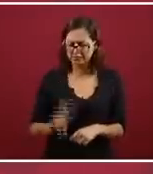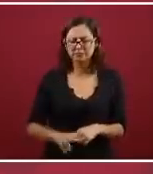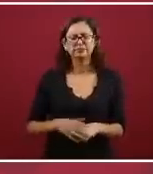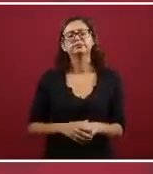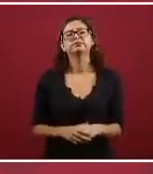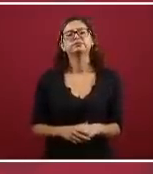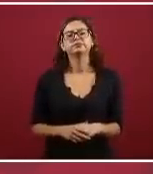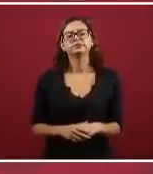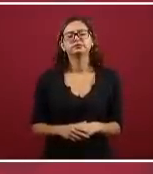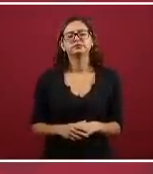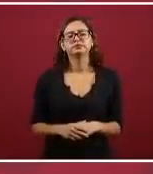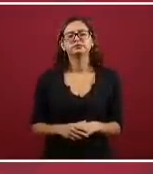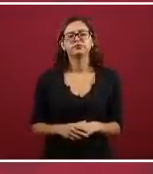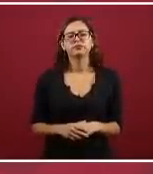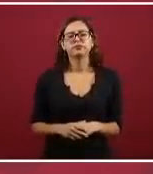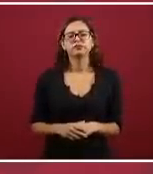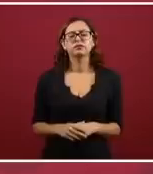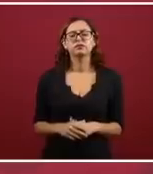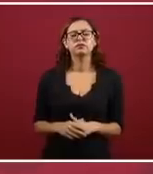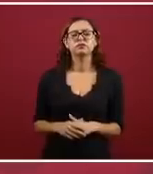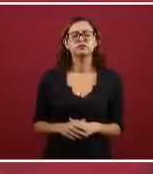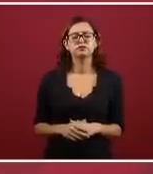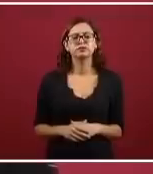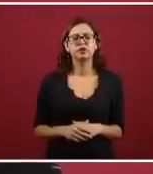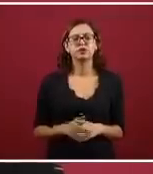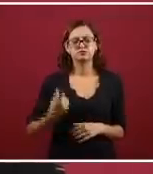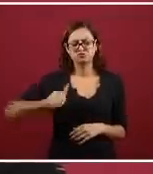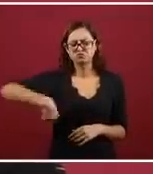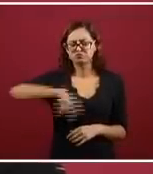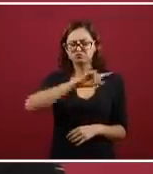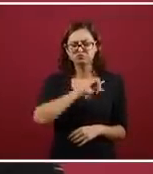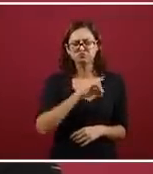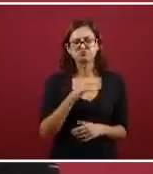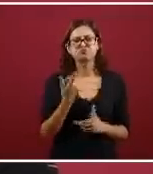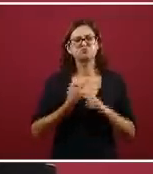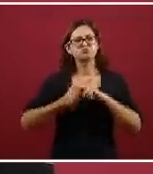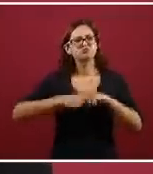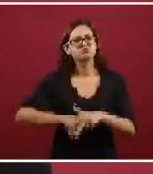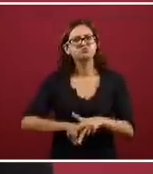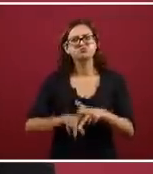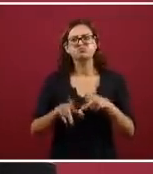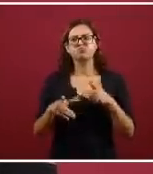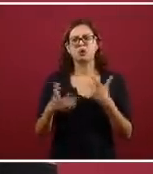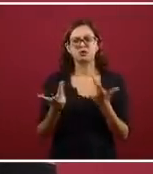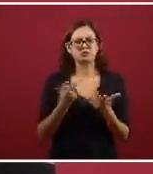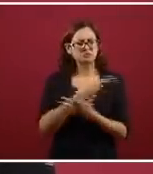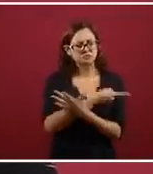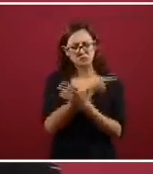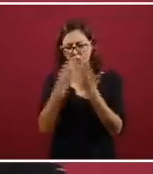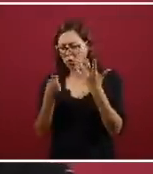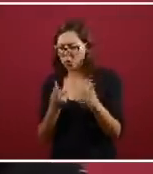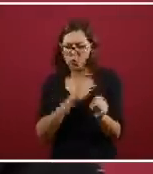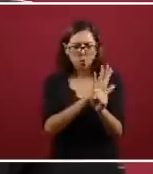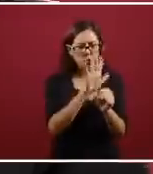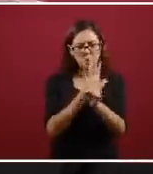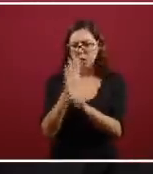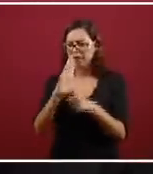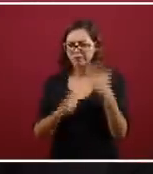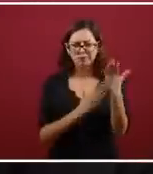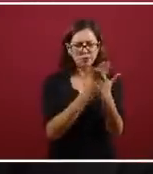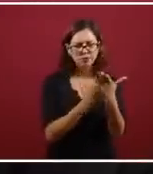Y estamos explorando todas las opciones, lo que él